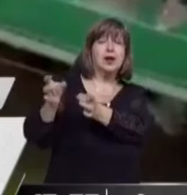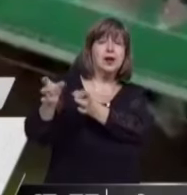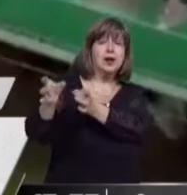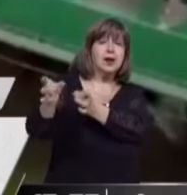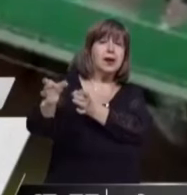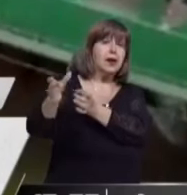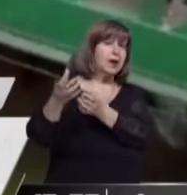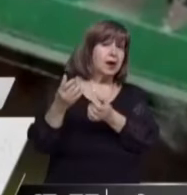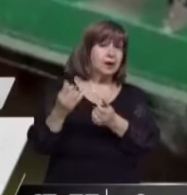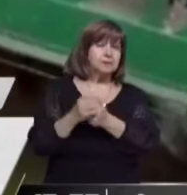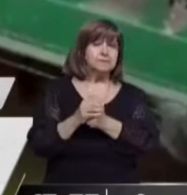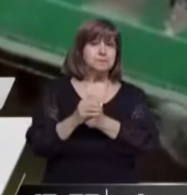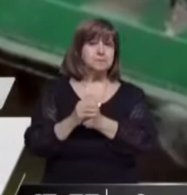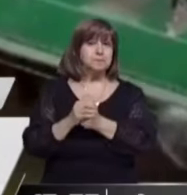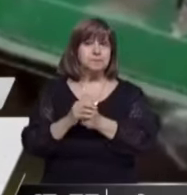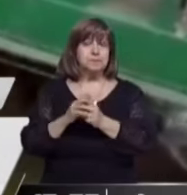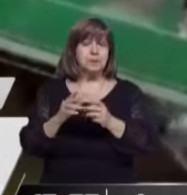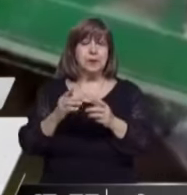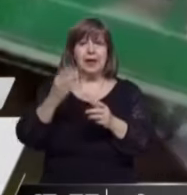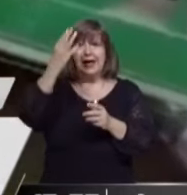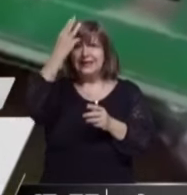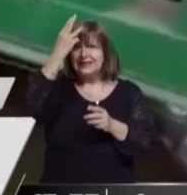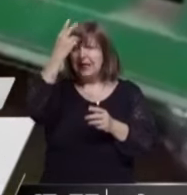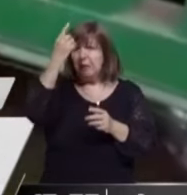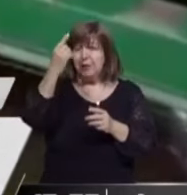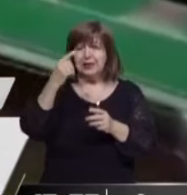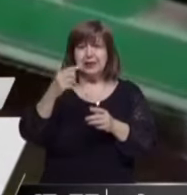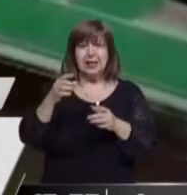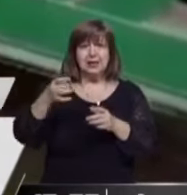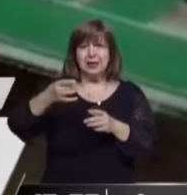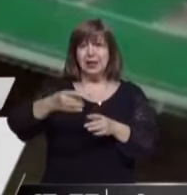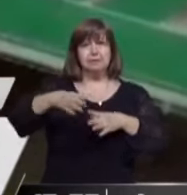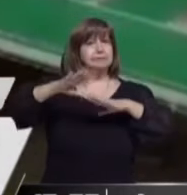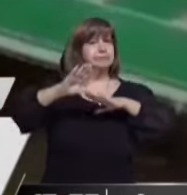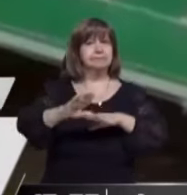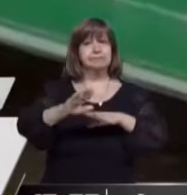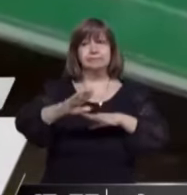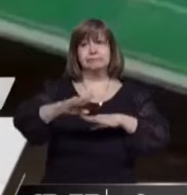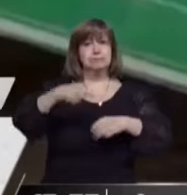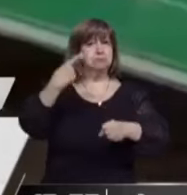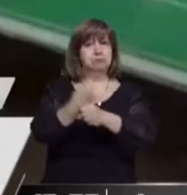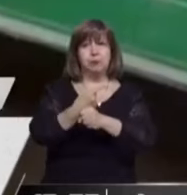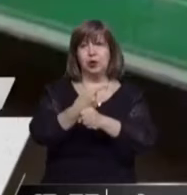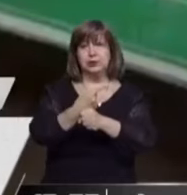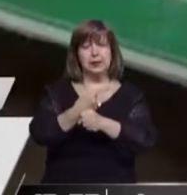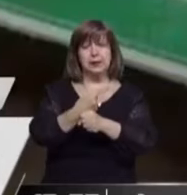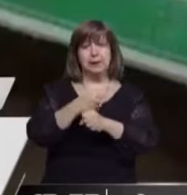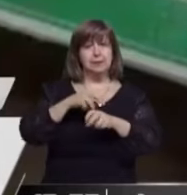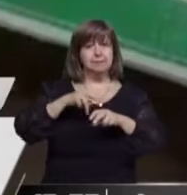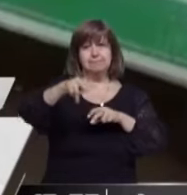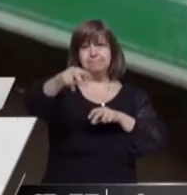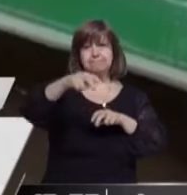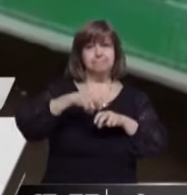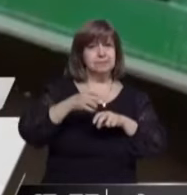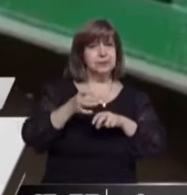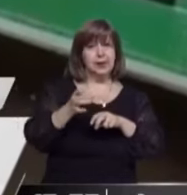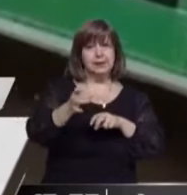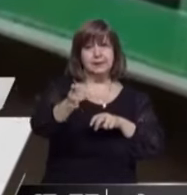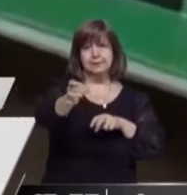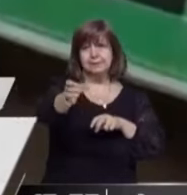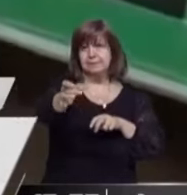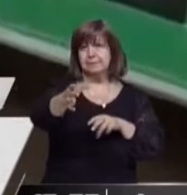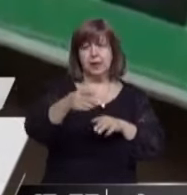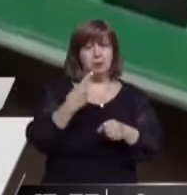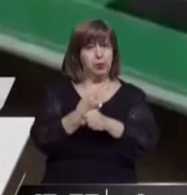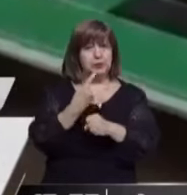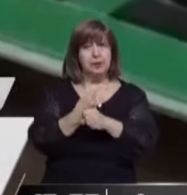lado la línea San Martín está totalmente paralizada no hay posibilidad de circular habrá que ver si en las